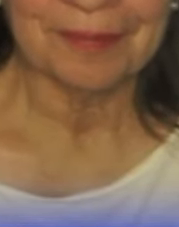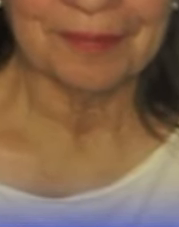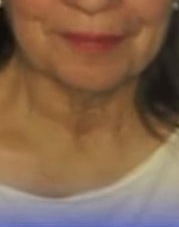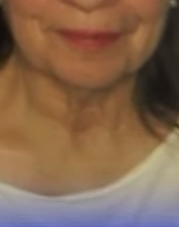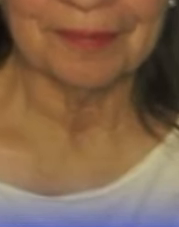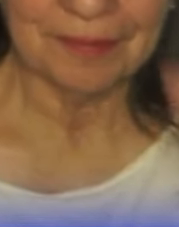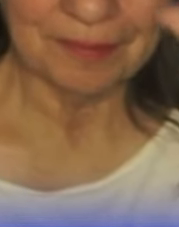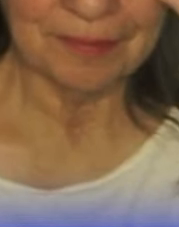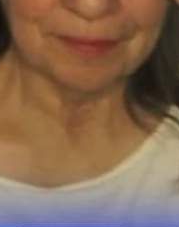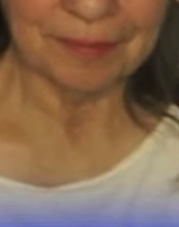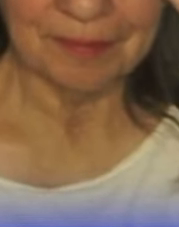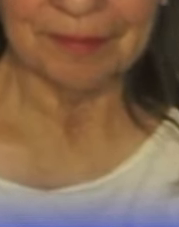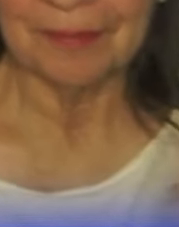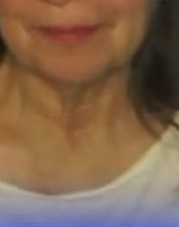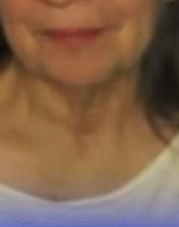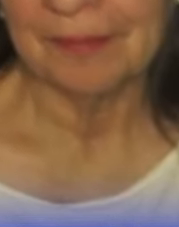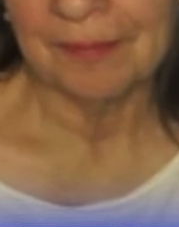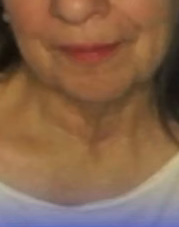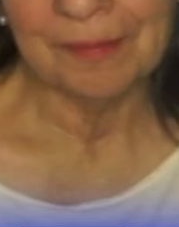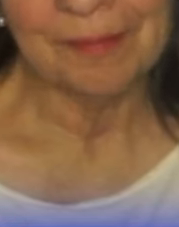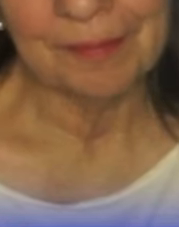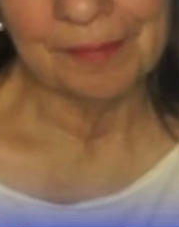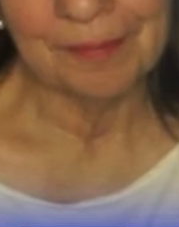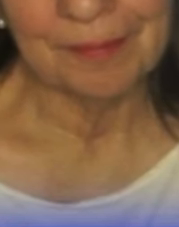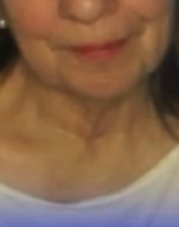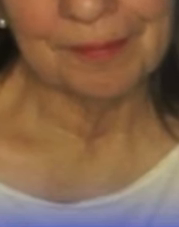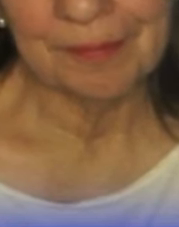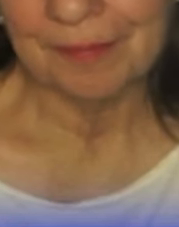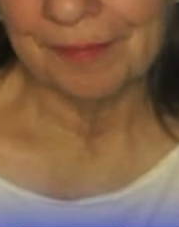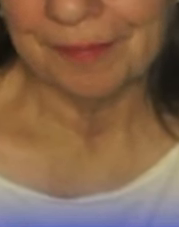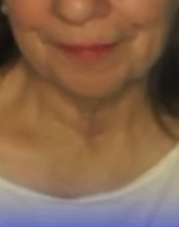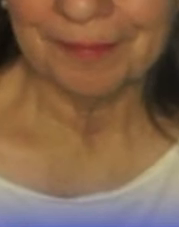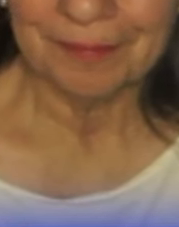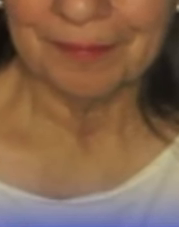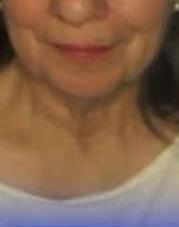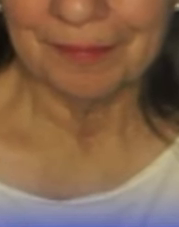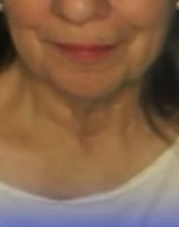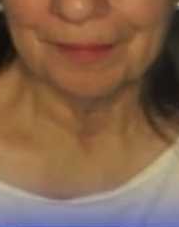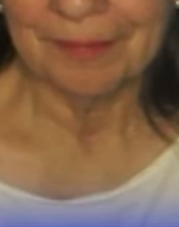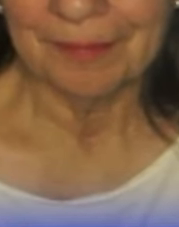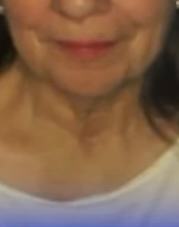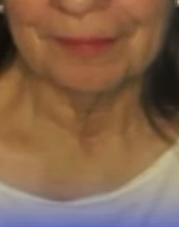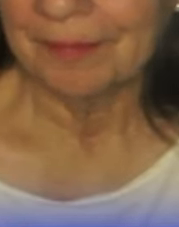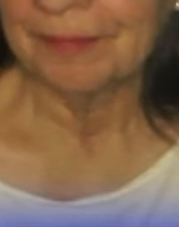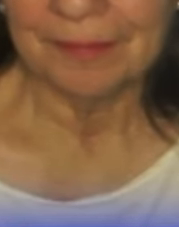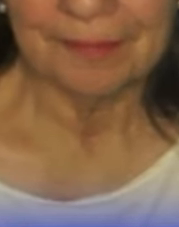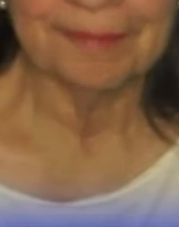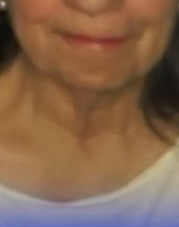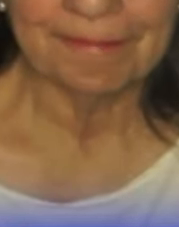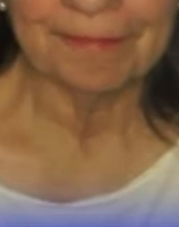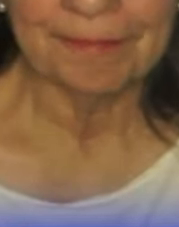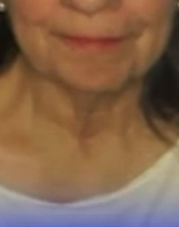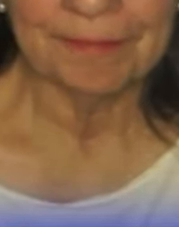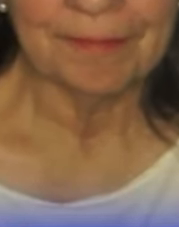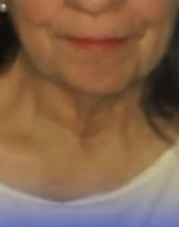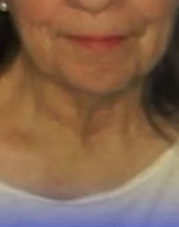la reacción. Y si no están suscriptos, los invitamos a suscribirse para compartir, por ejemplo, estas hermosas historias